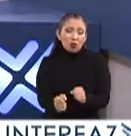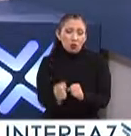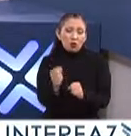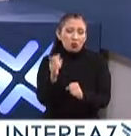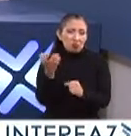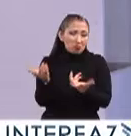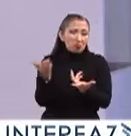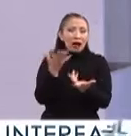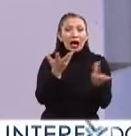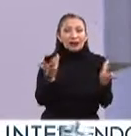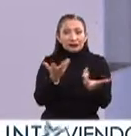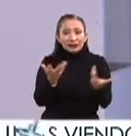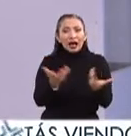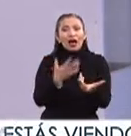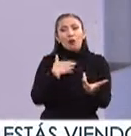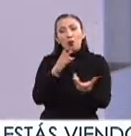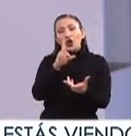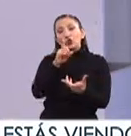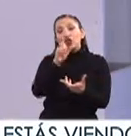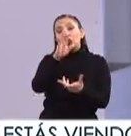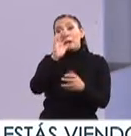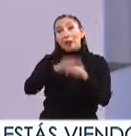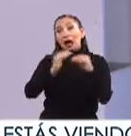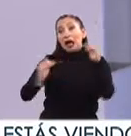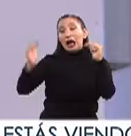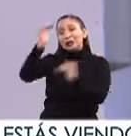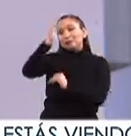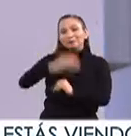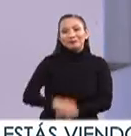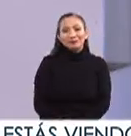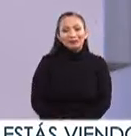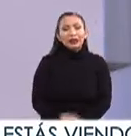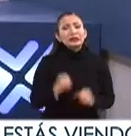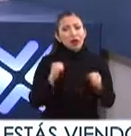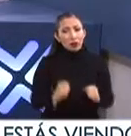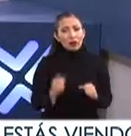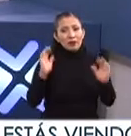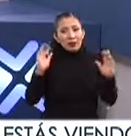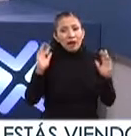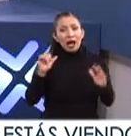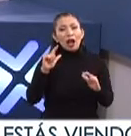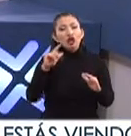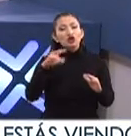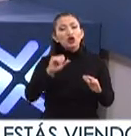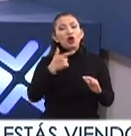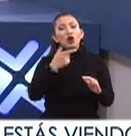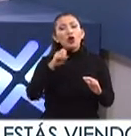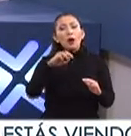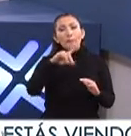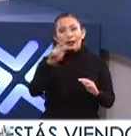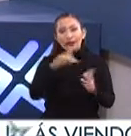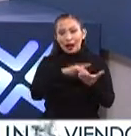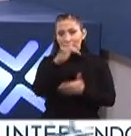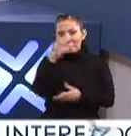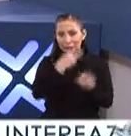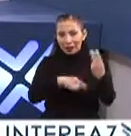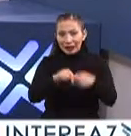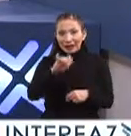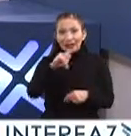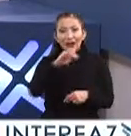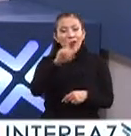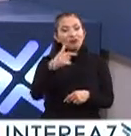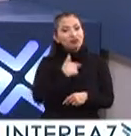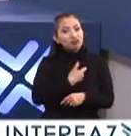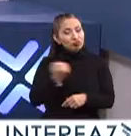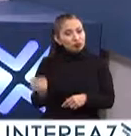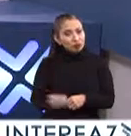que haga un postdoctorado. Estamos seguros que sí lo vas a hacer. Fantástico. Alonso Gómez Guzmán, muchísimas gracias por estar con nosotros hoy en Interfaz. Te